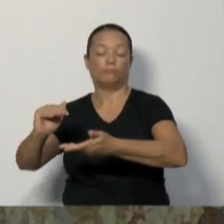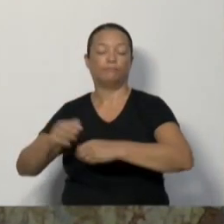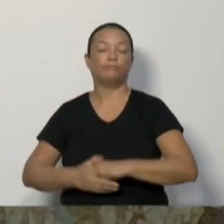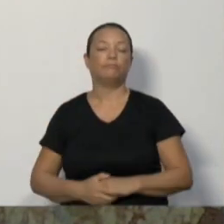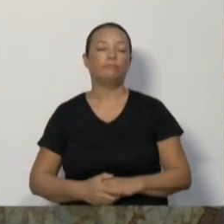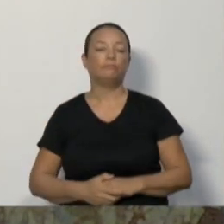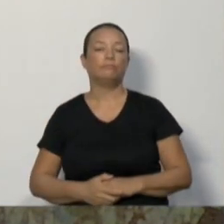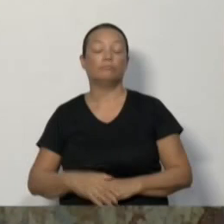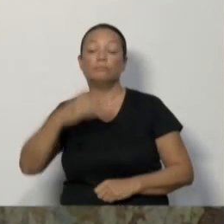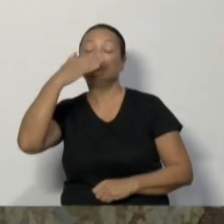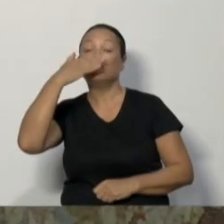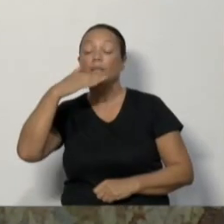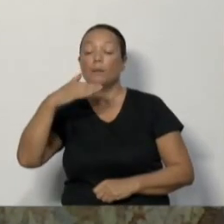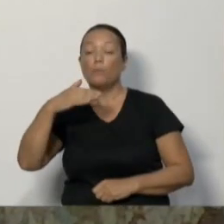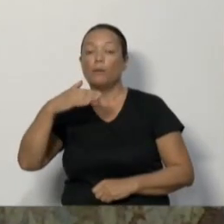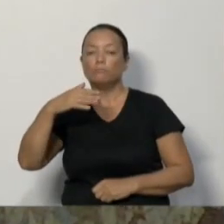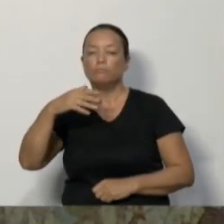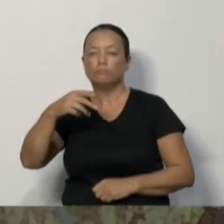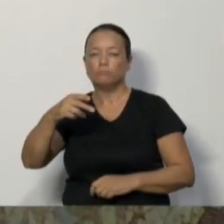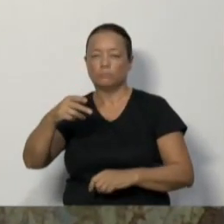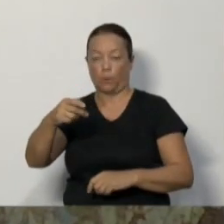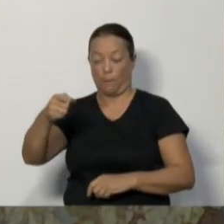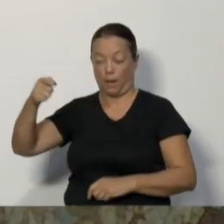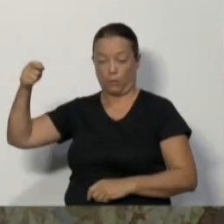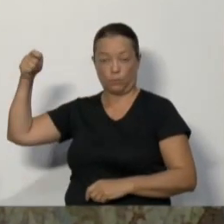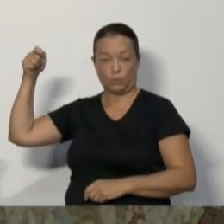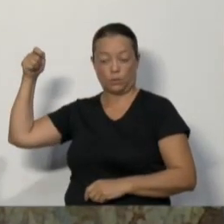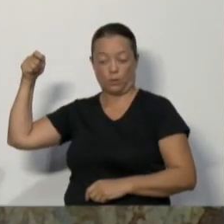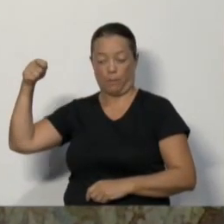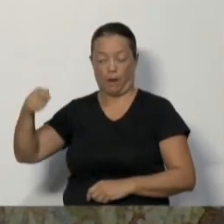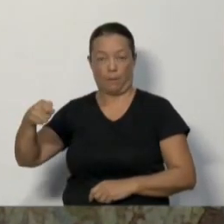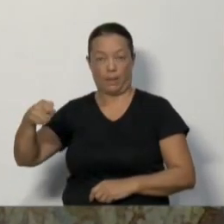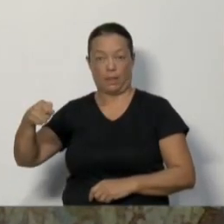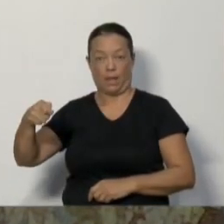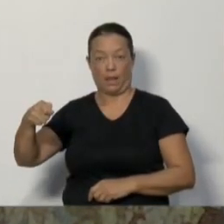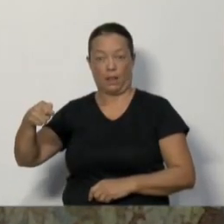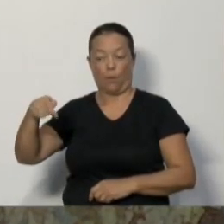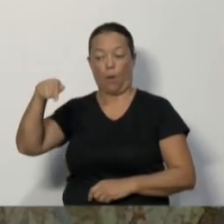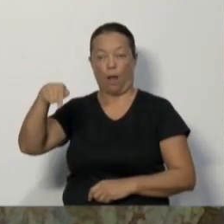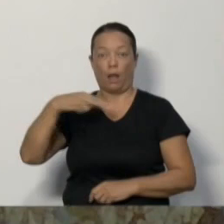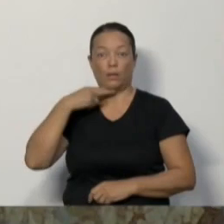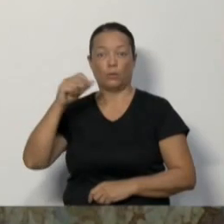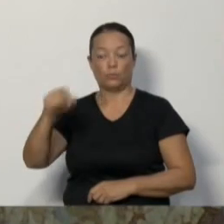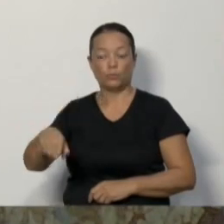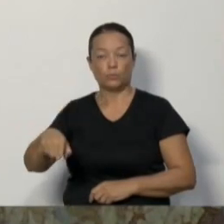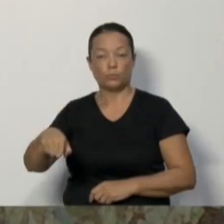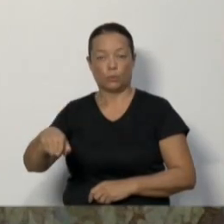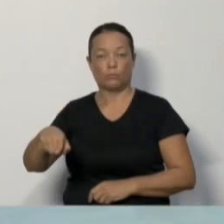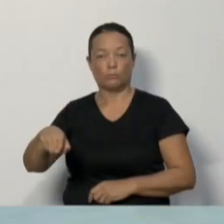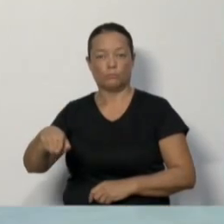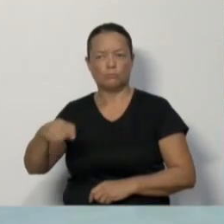leña. Luego extendió su mano y tomó el cuchillo para inmolar a su